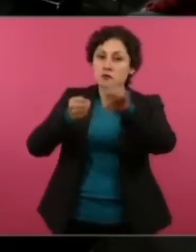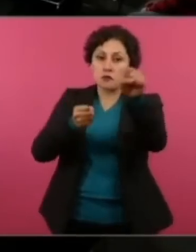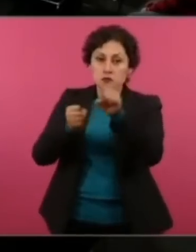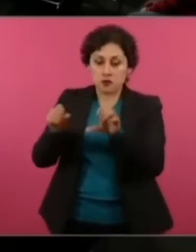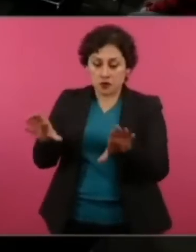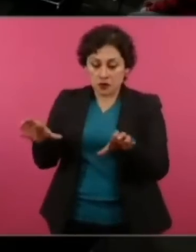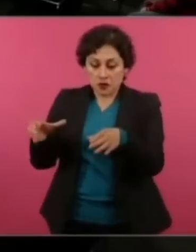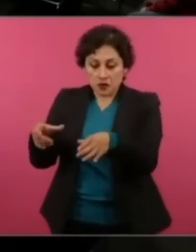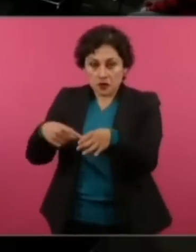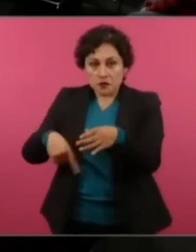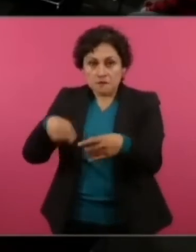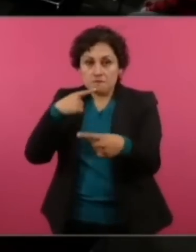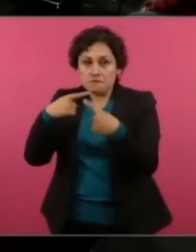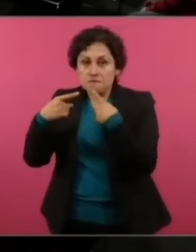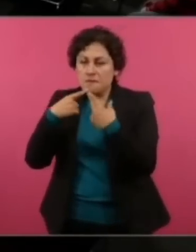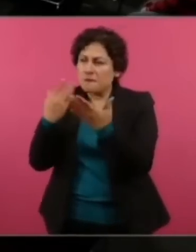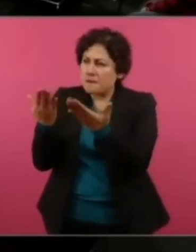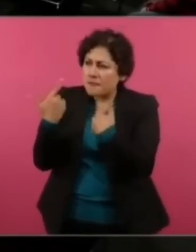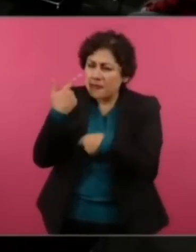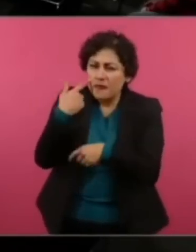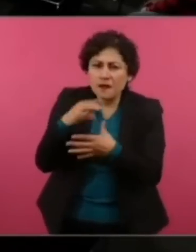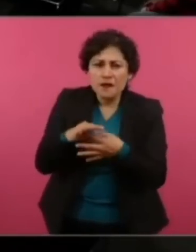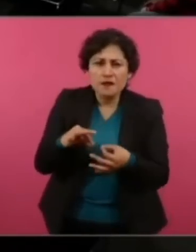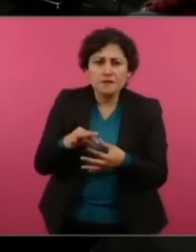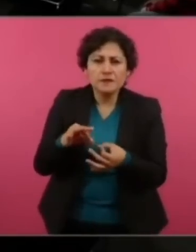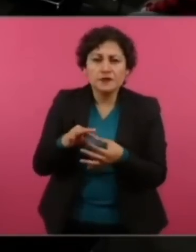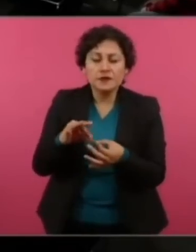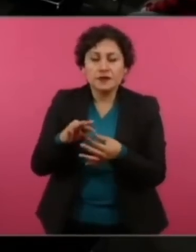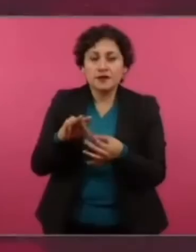para que les explicaran